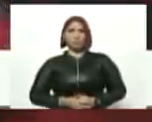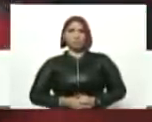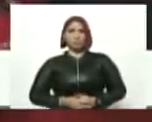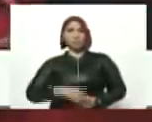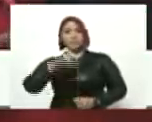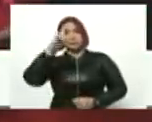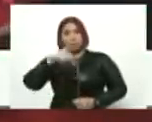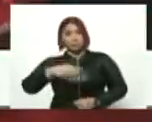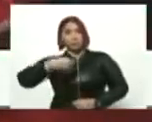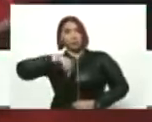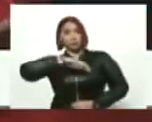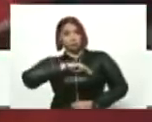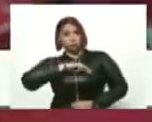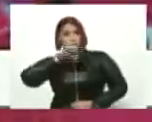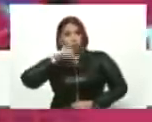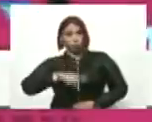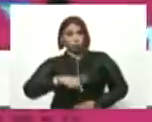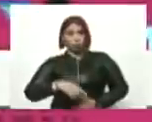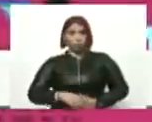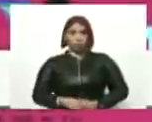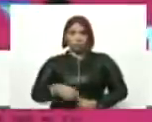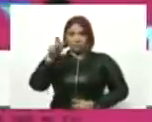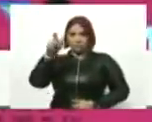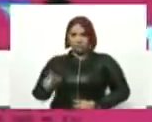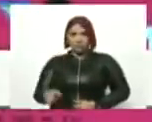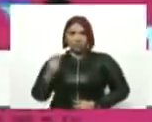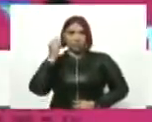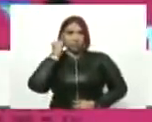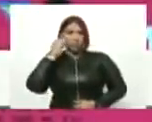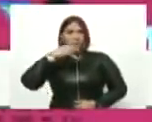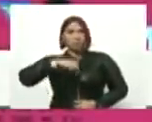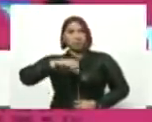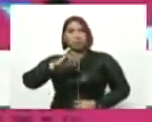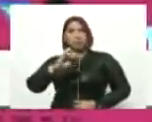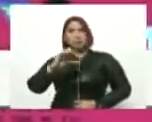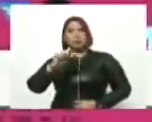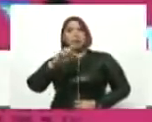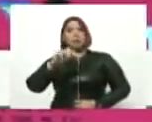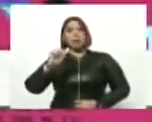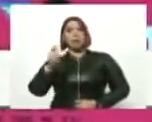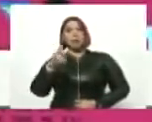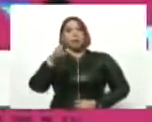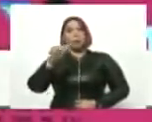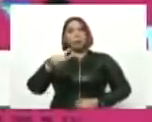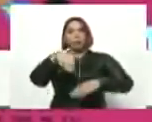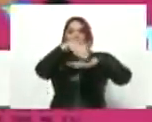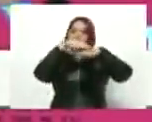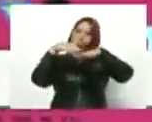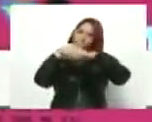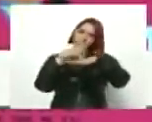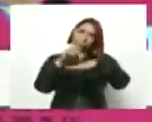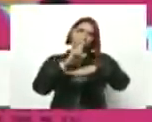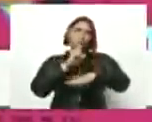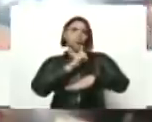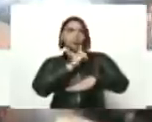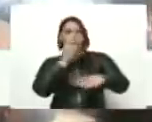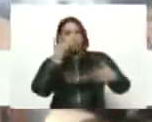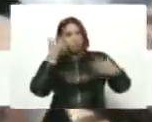También está con nosotros la excelentísima señora embajadora de Nicaragua, Yaoska Calderón, perdóneme usted, por